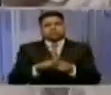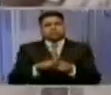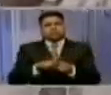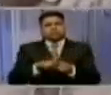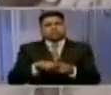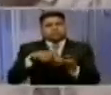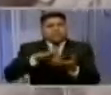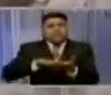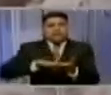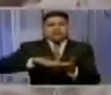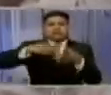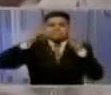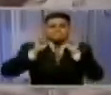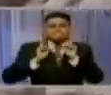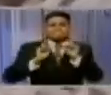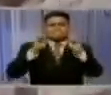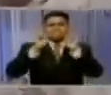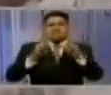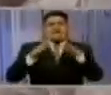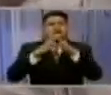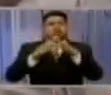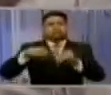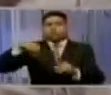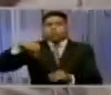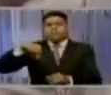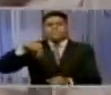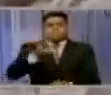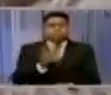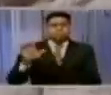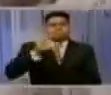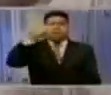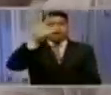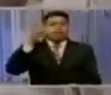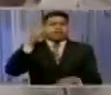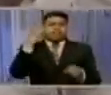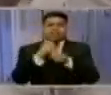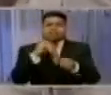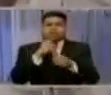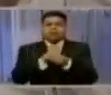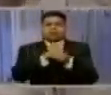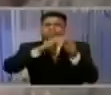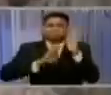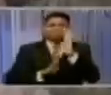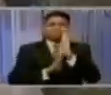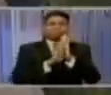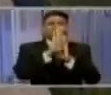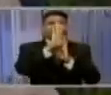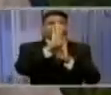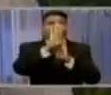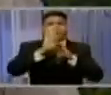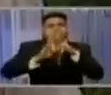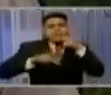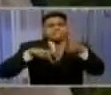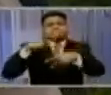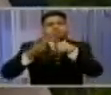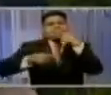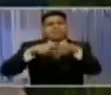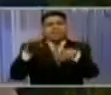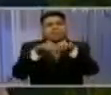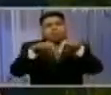un país de la capacidad para trabajar, para desarrollarse, para prosperar.